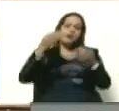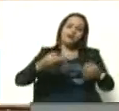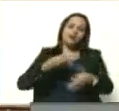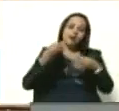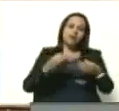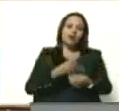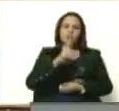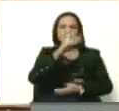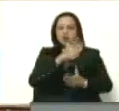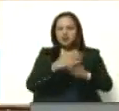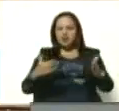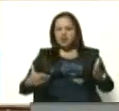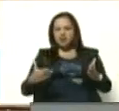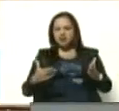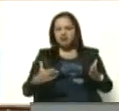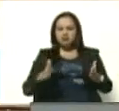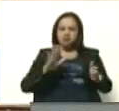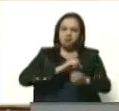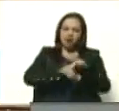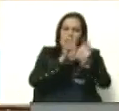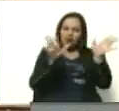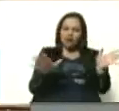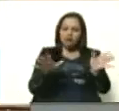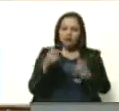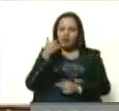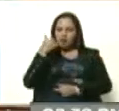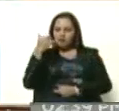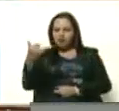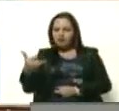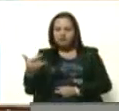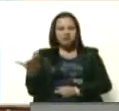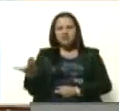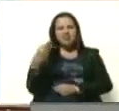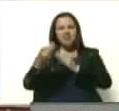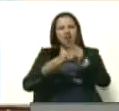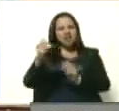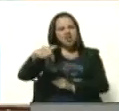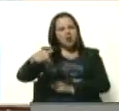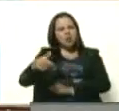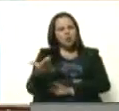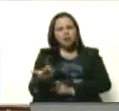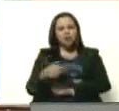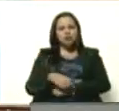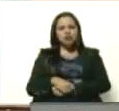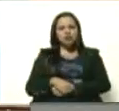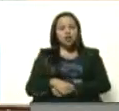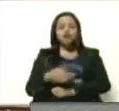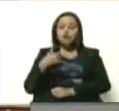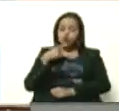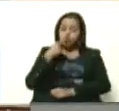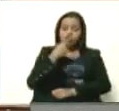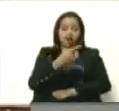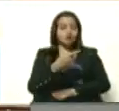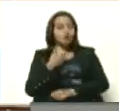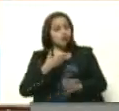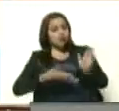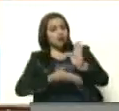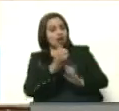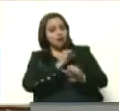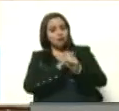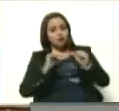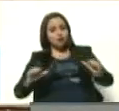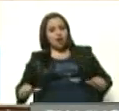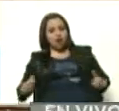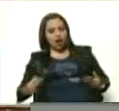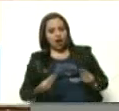como a la 1:30 de la mañana, y me preguntó que qué haría hoy. Le dije, voy a estar en Portuguesa acompañando